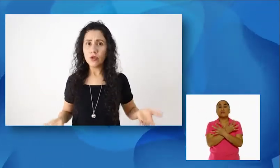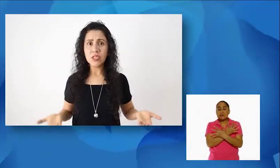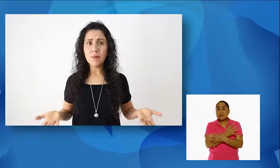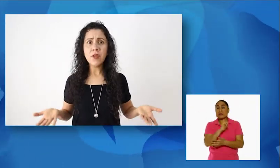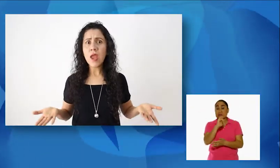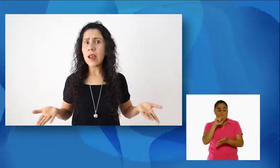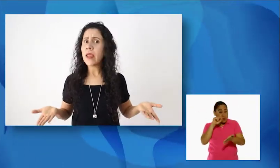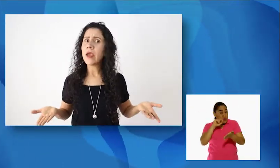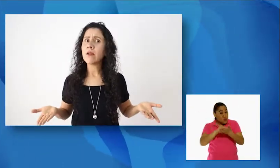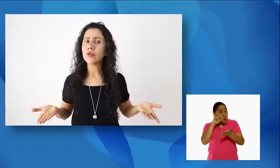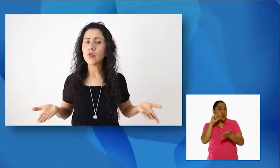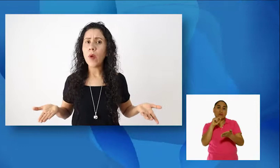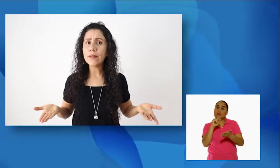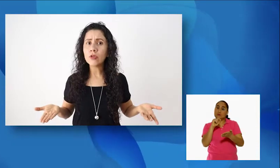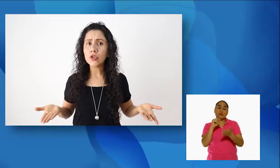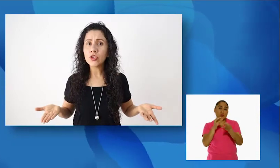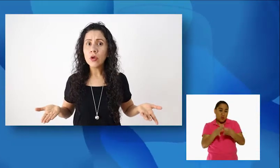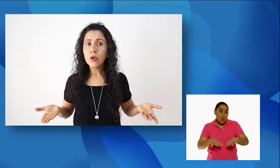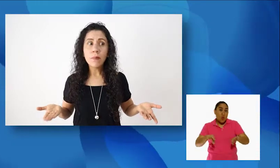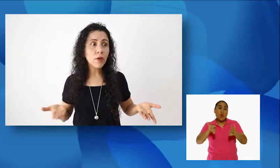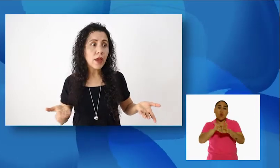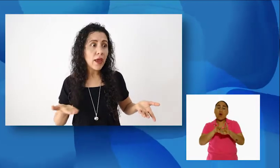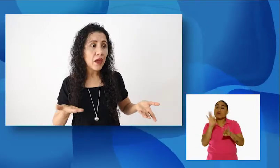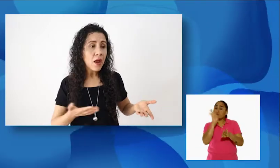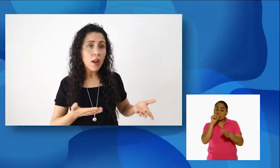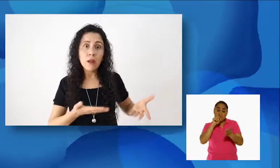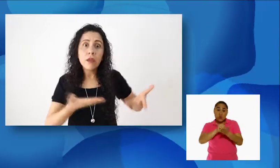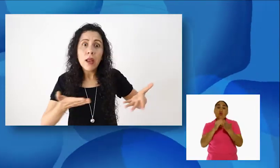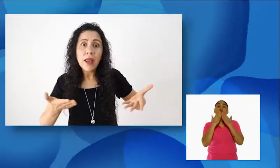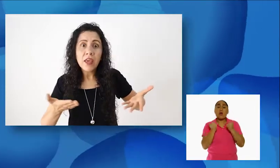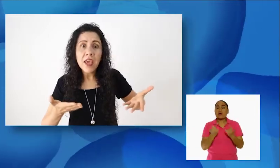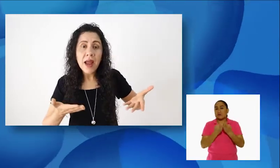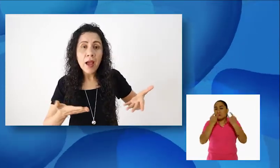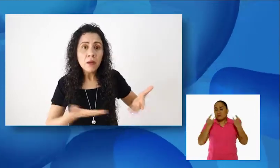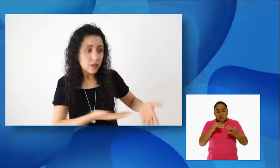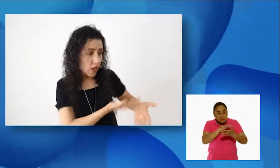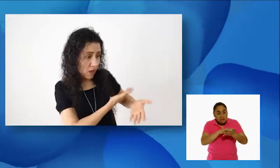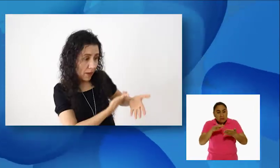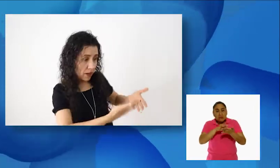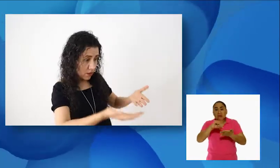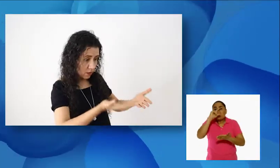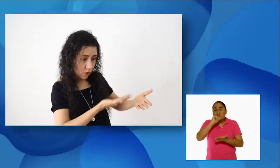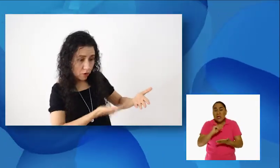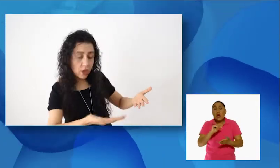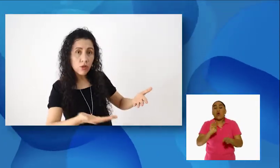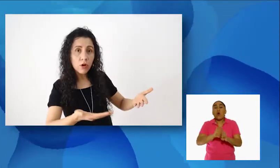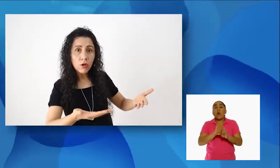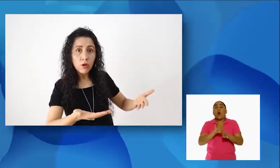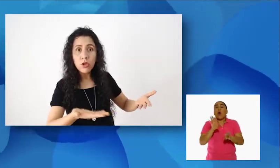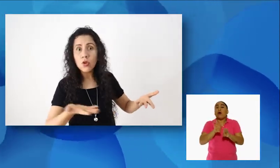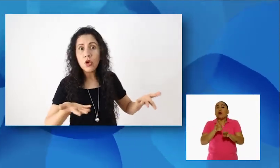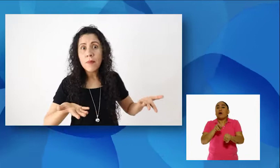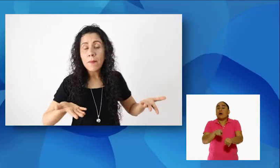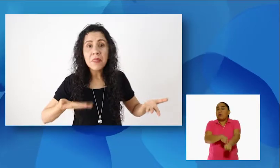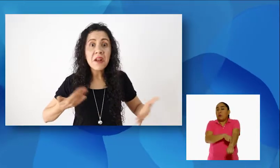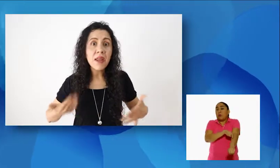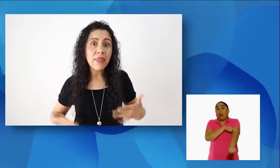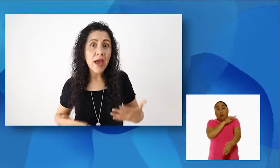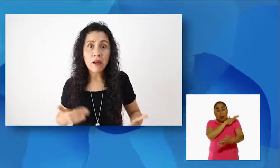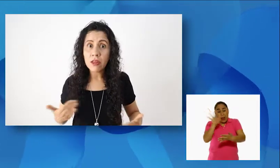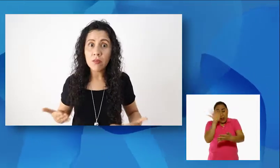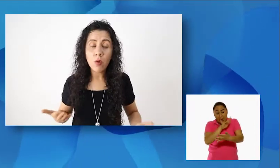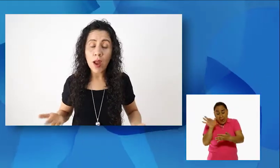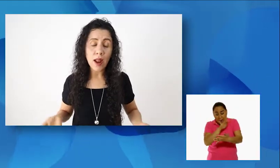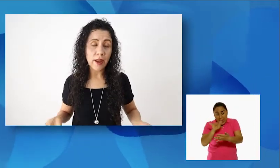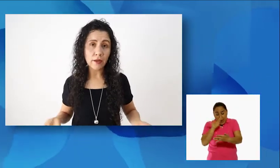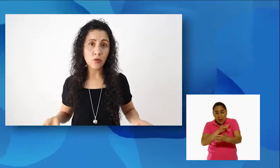punto no se podrían leer los cuentos, porque quien leyera se iba a ir de corrido y no iba a poderle